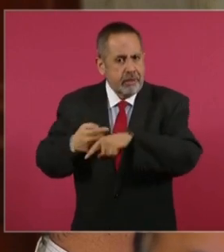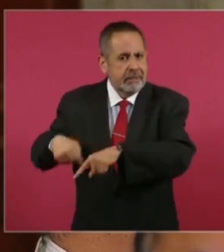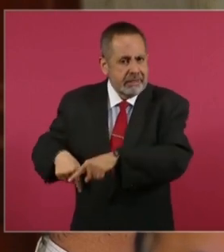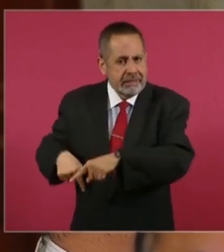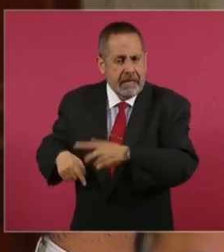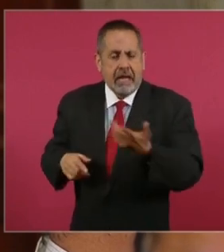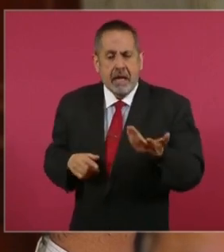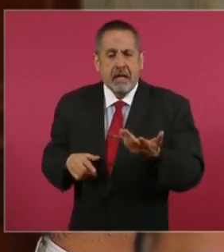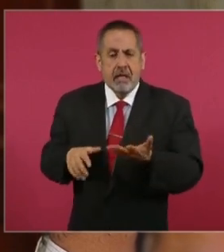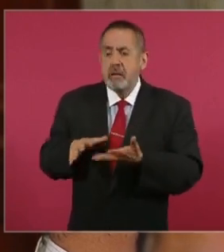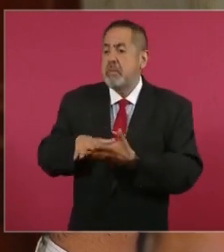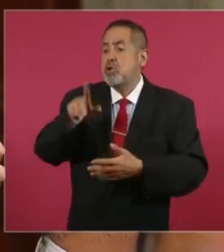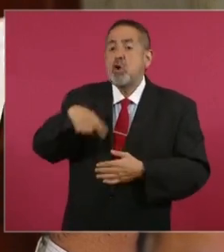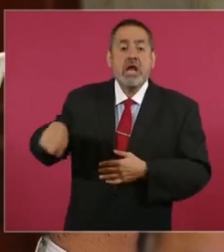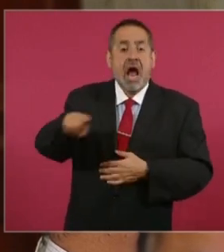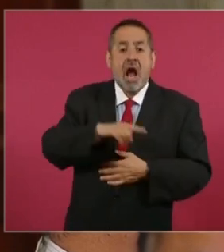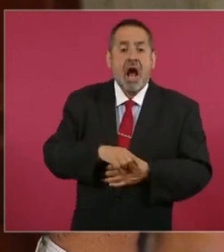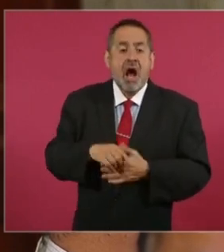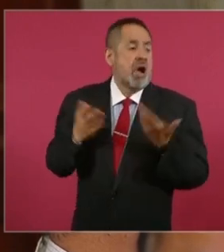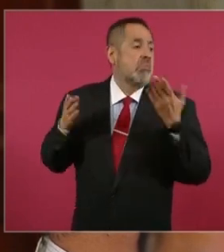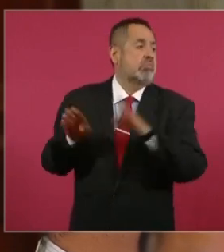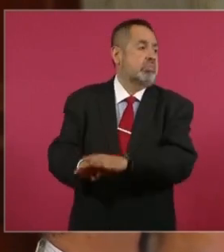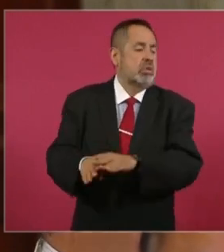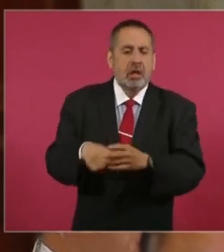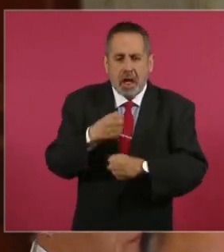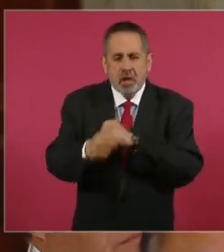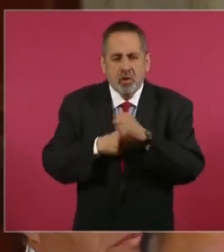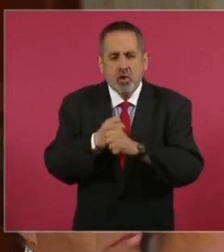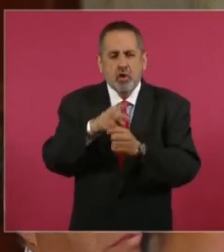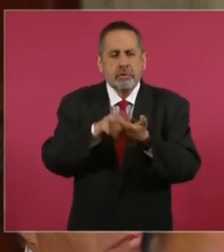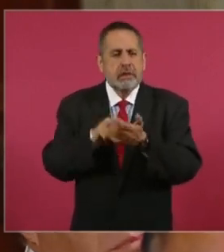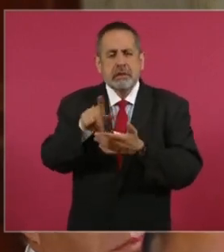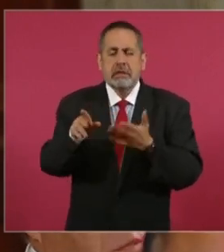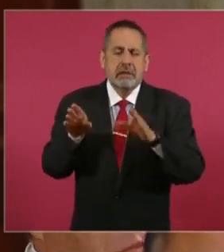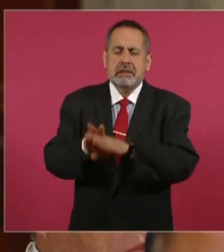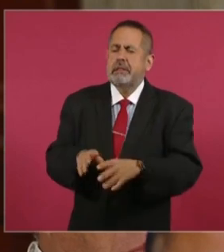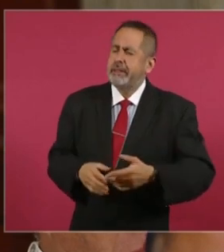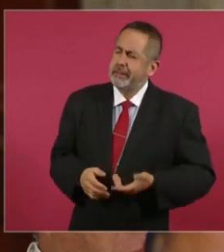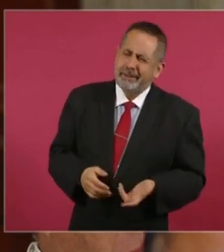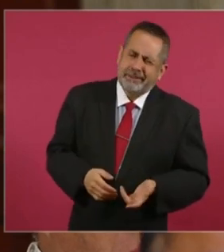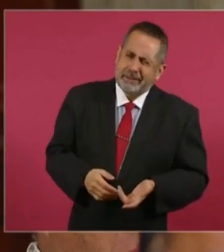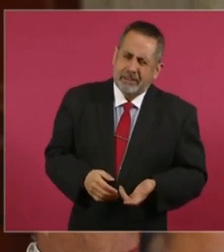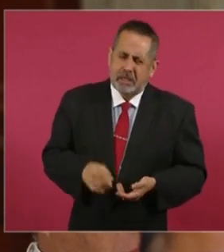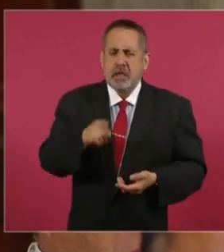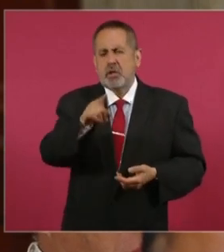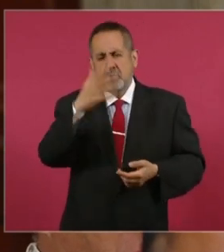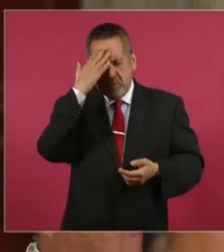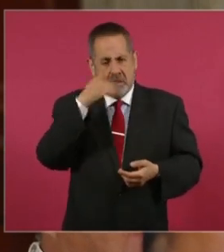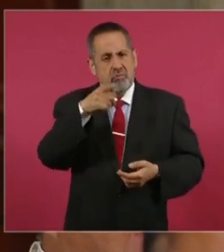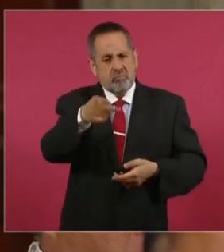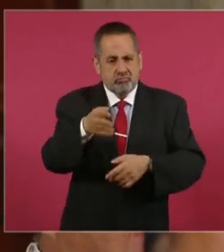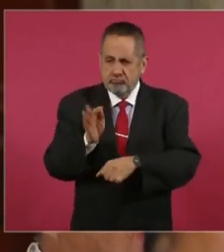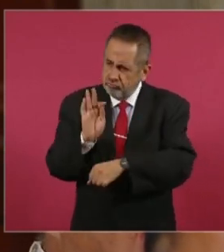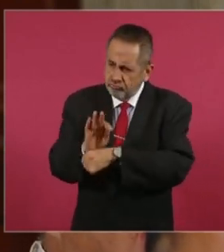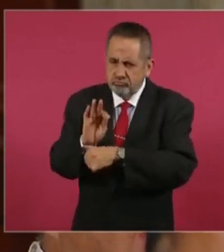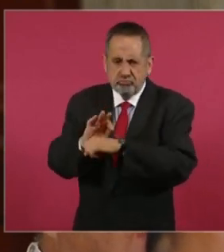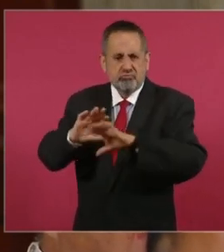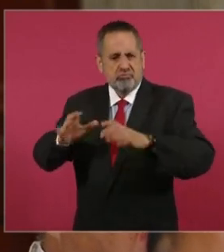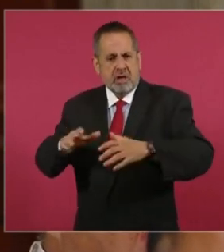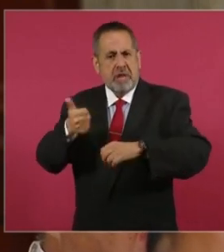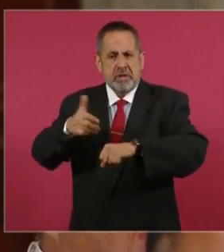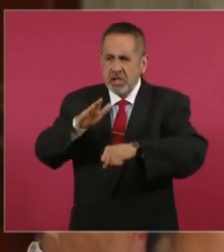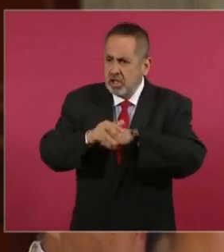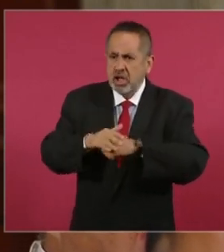cuales convenientemente cerraron en 2017. No por nada, señor presidente, usted está blindando las magnas obras de esta